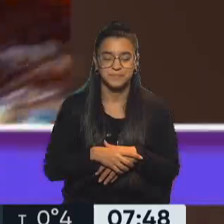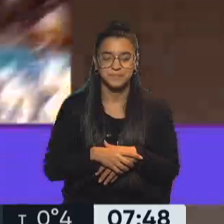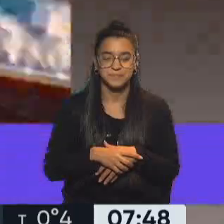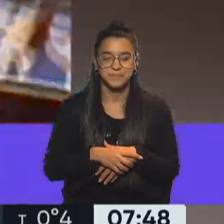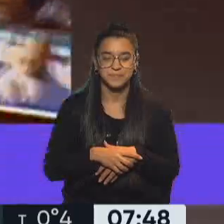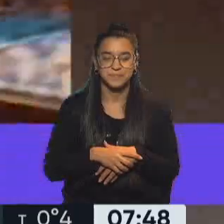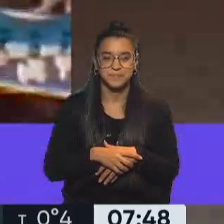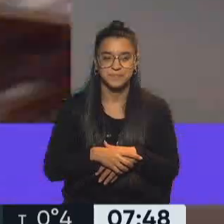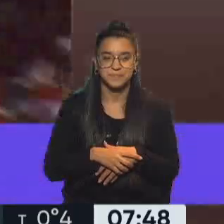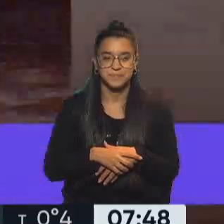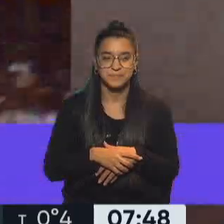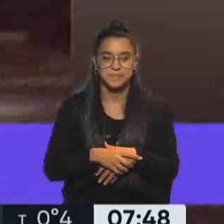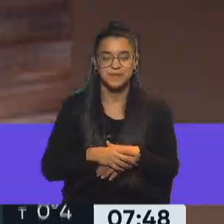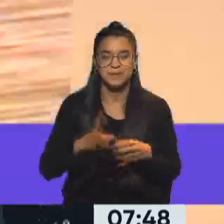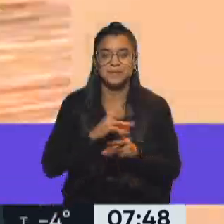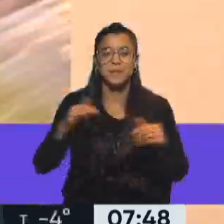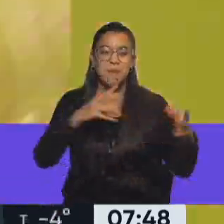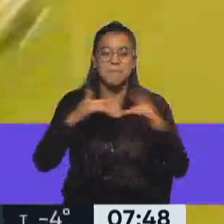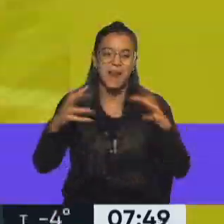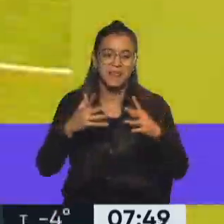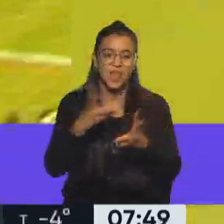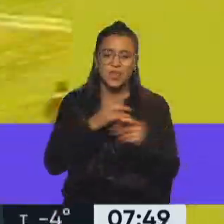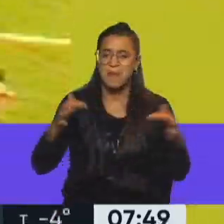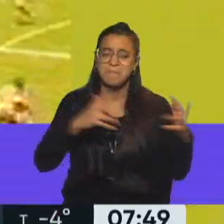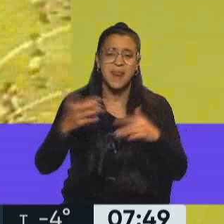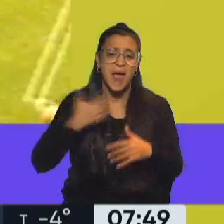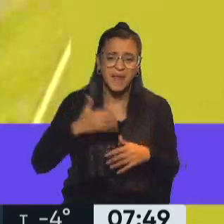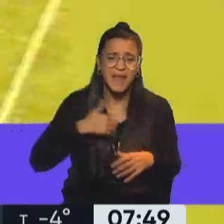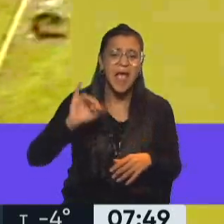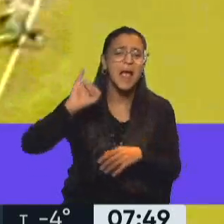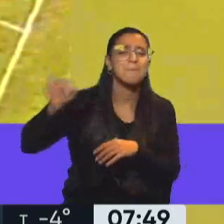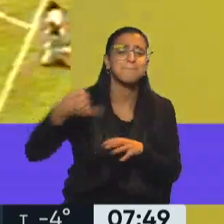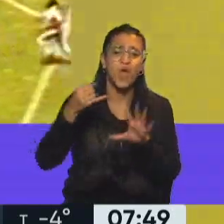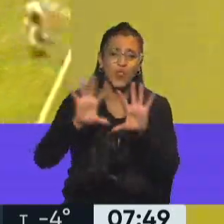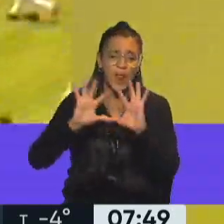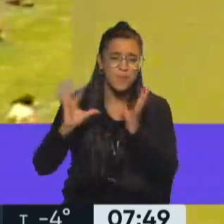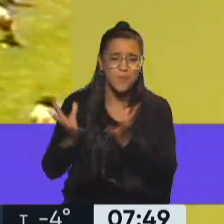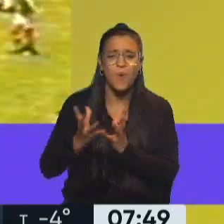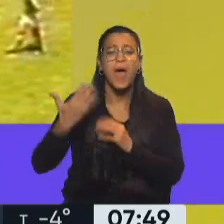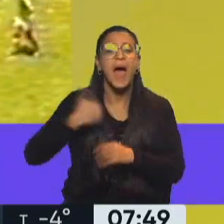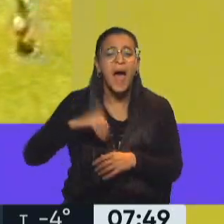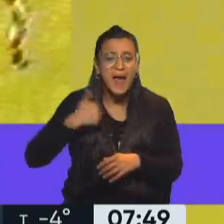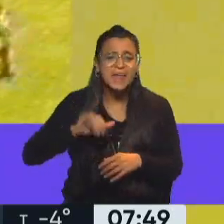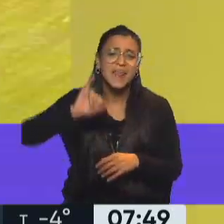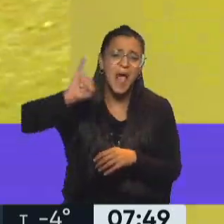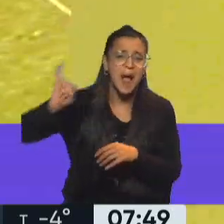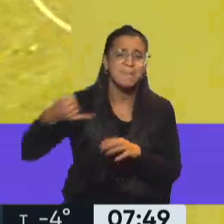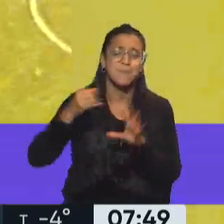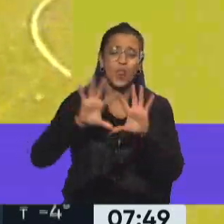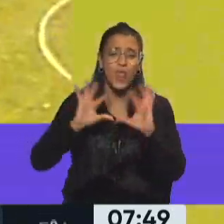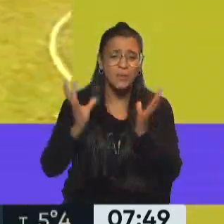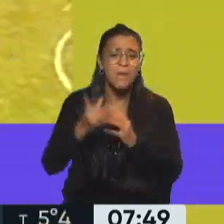el partido terminó el partido argentina argentina el campeón del mundo argentina el campeón del